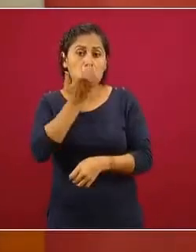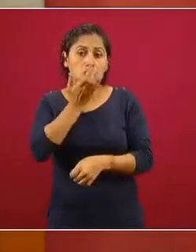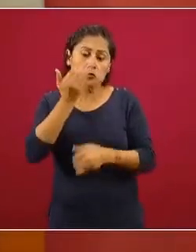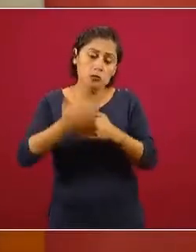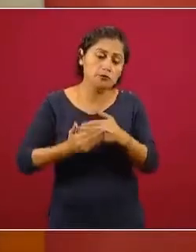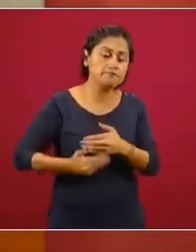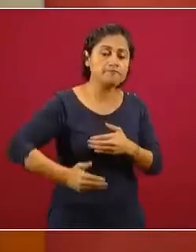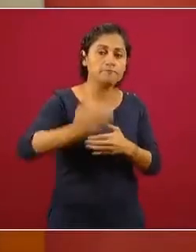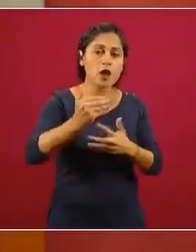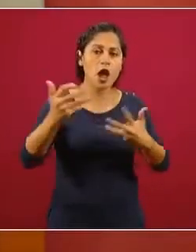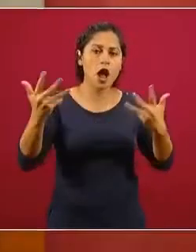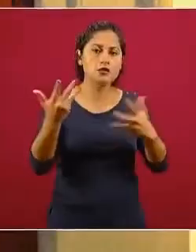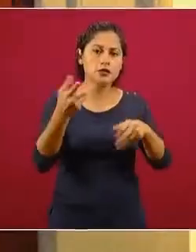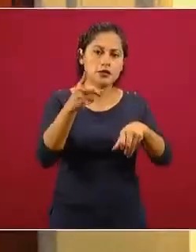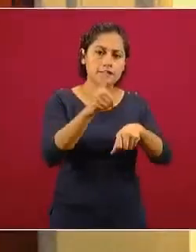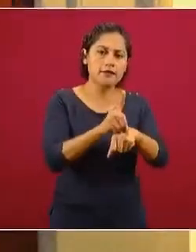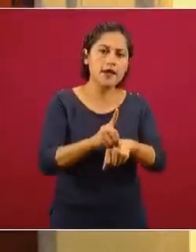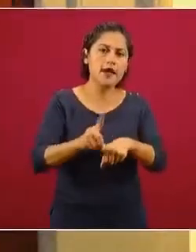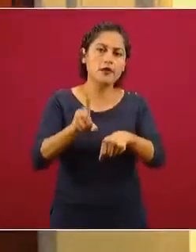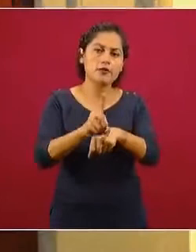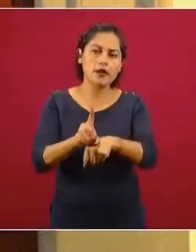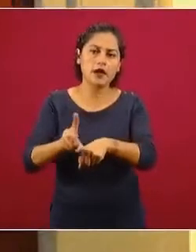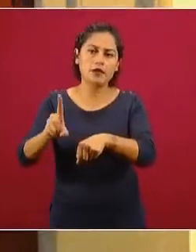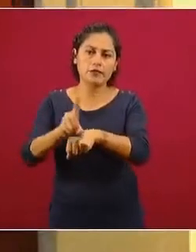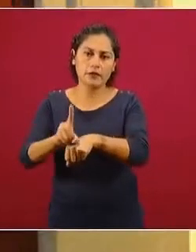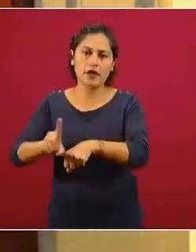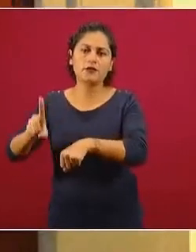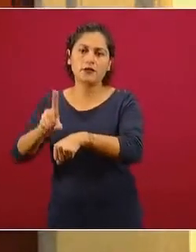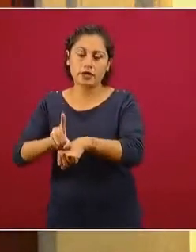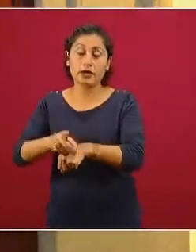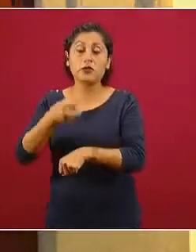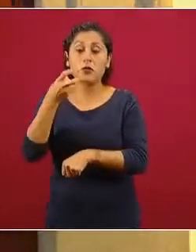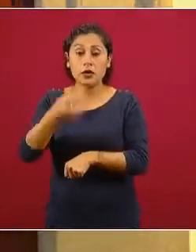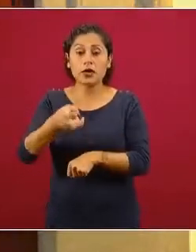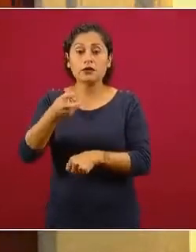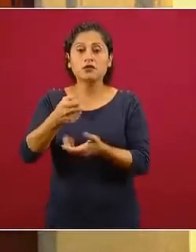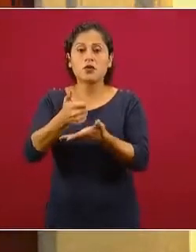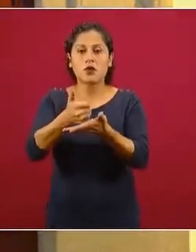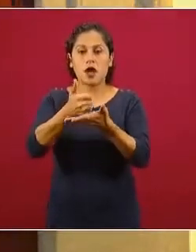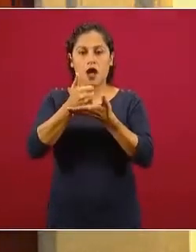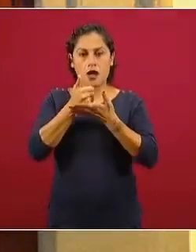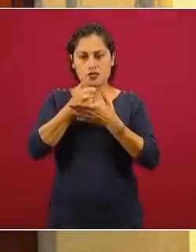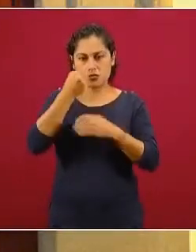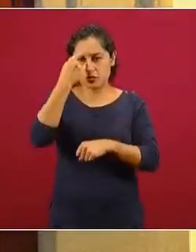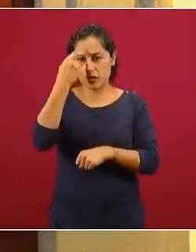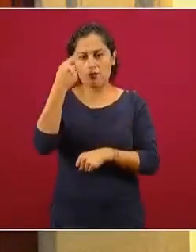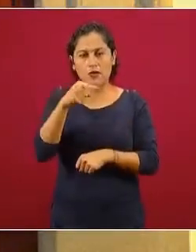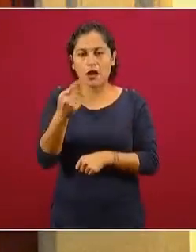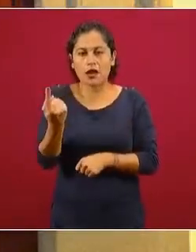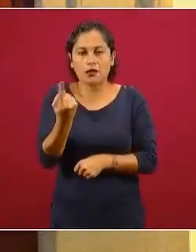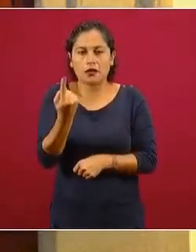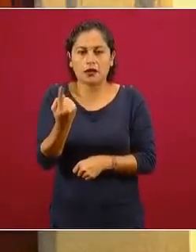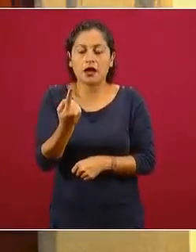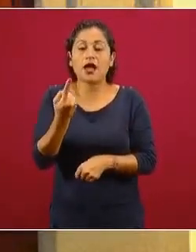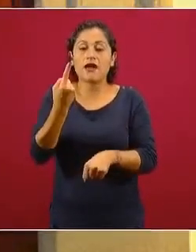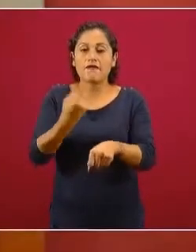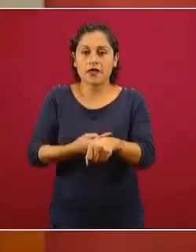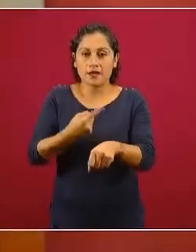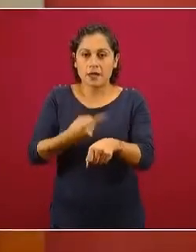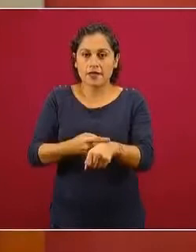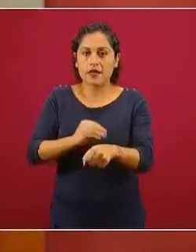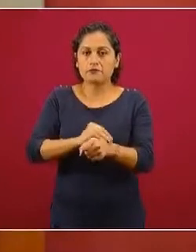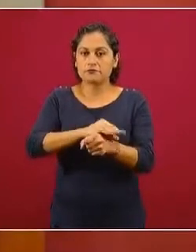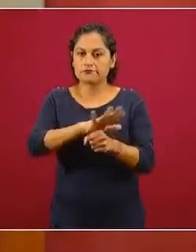a cabo día con día, y esto nos va a ayudar no solamente a prevenir enfermedades como el COVID,